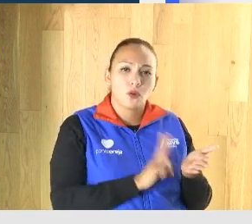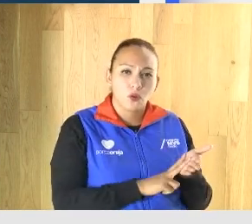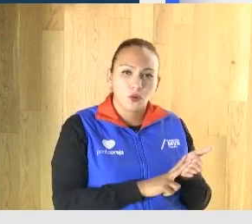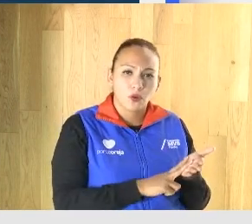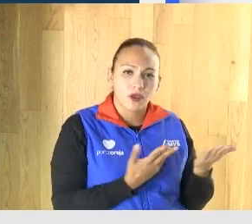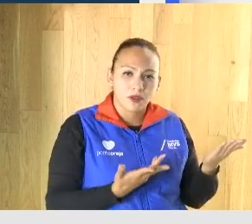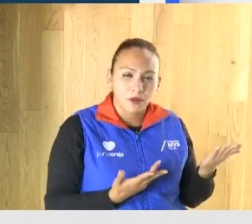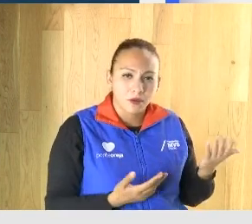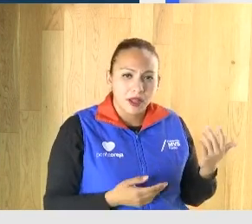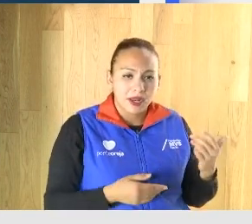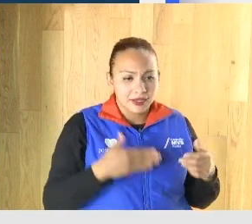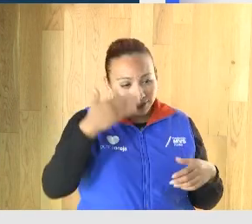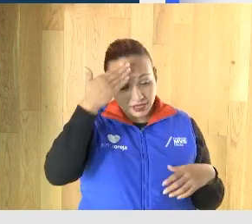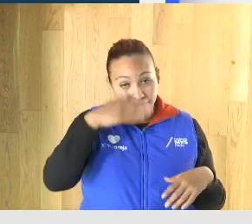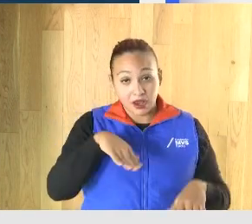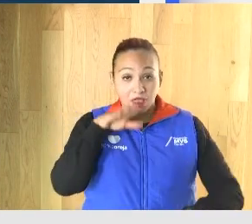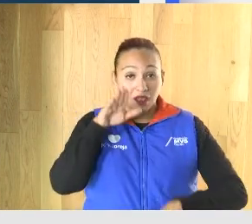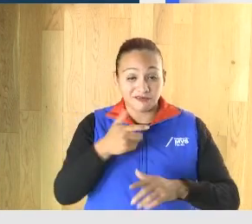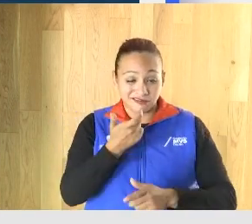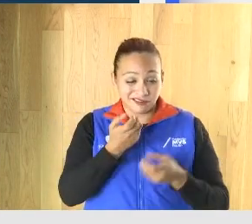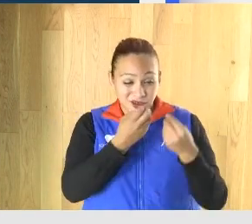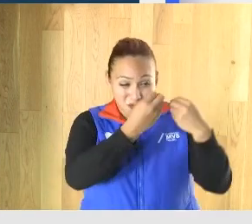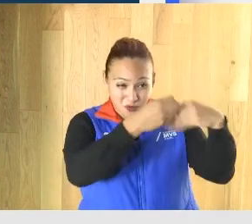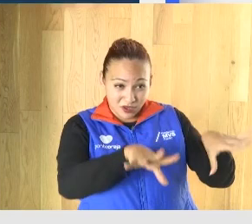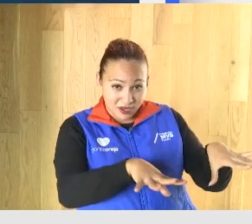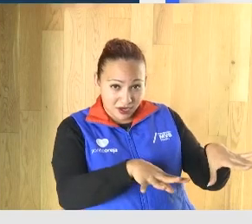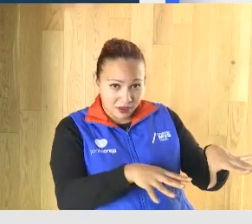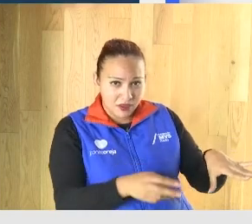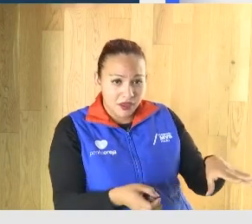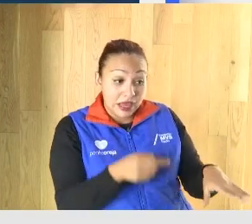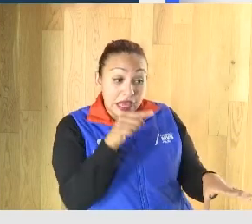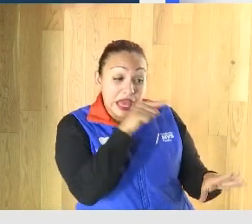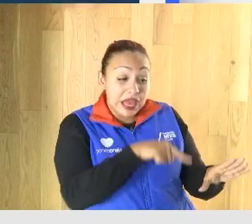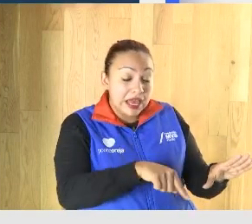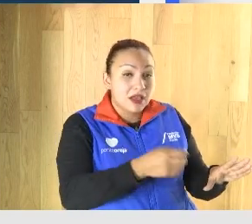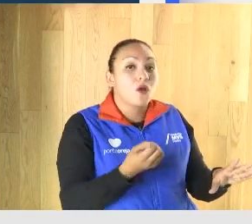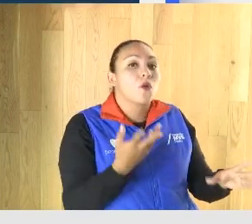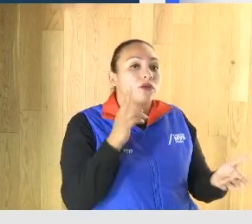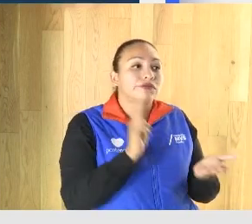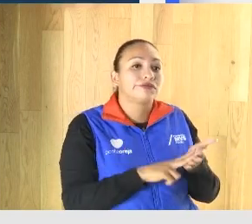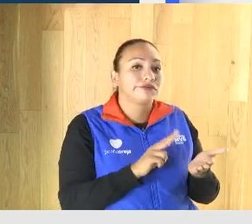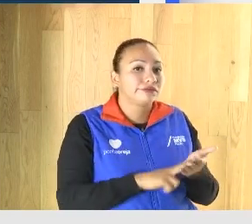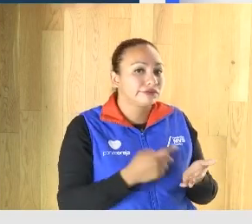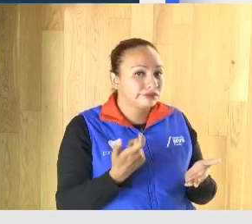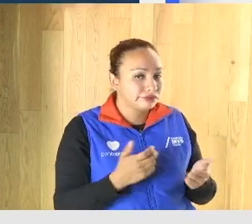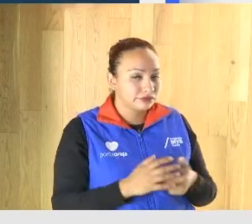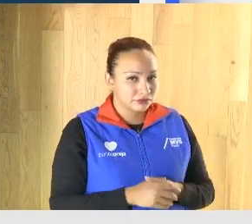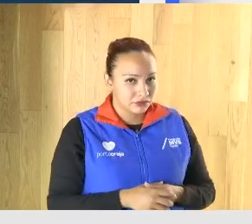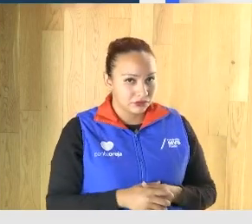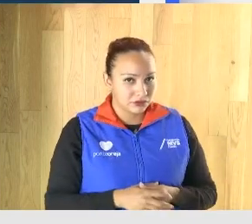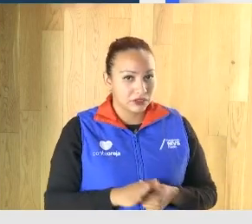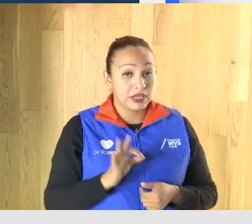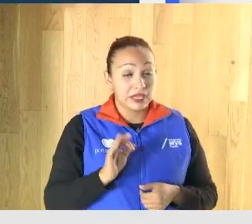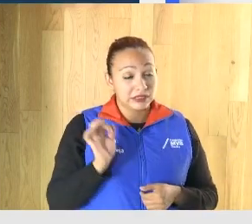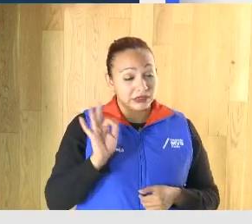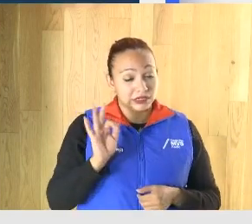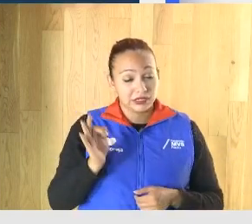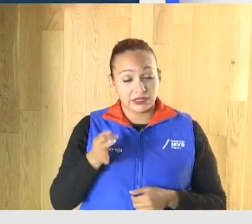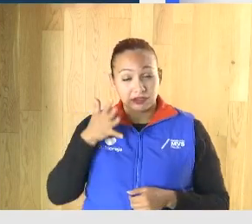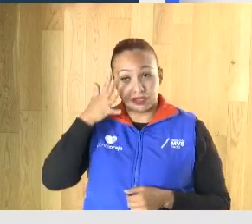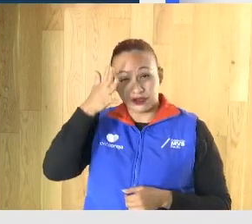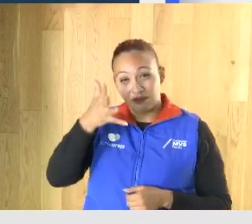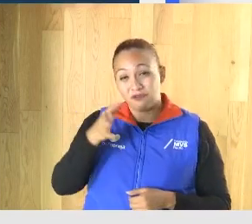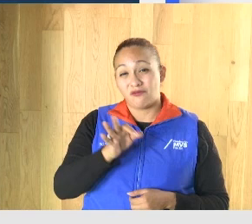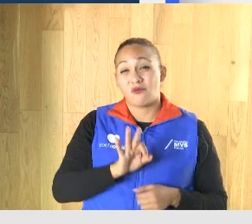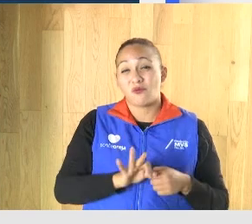visto, lo comentamos, que tenemos una mayor frecuencia e intensidad de crisis sistémicas que van a marcar la pauta del siglo XXI, con